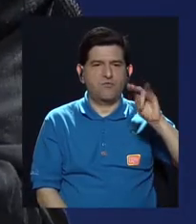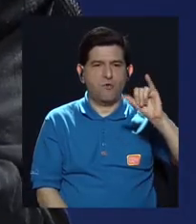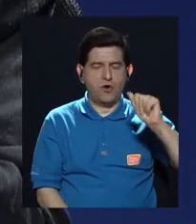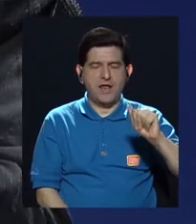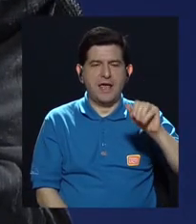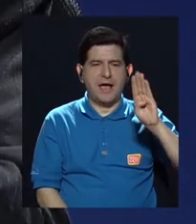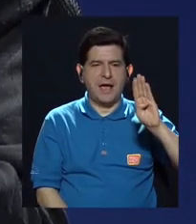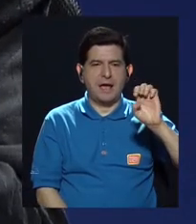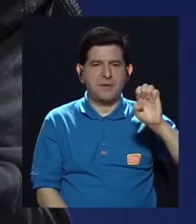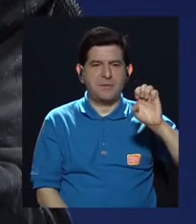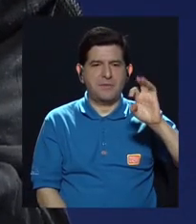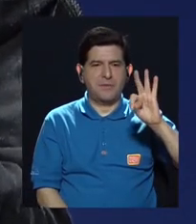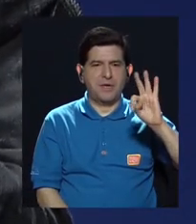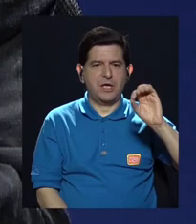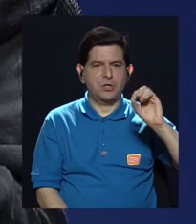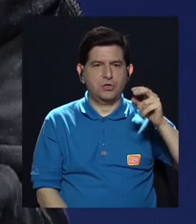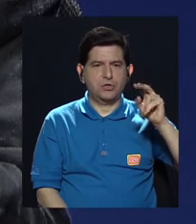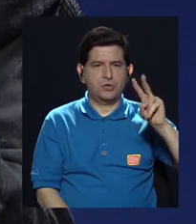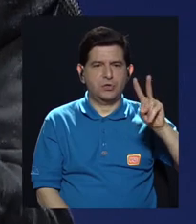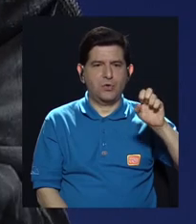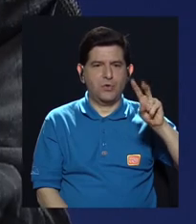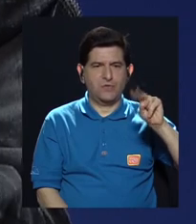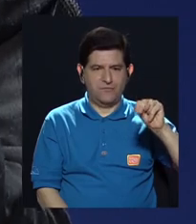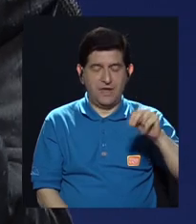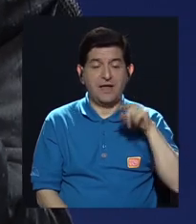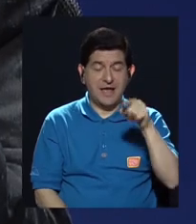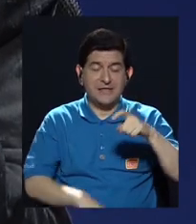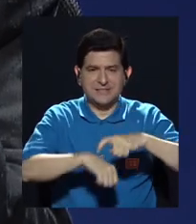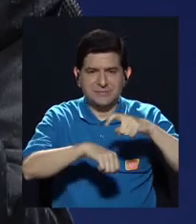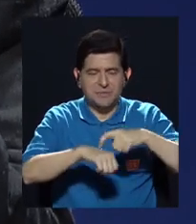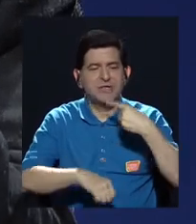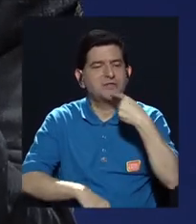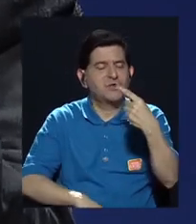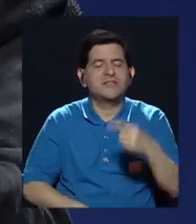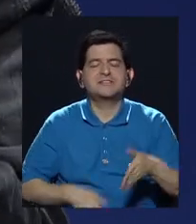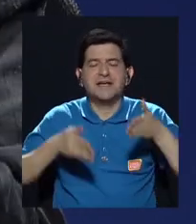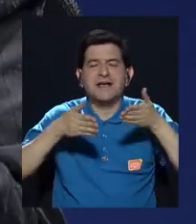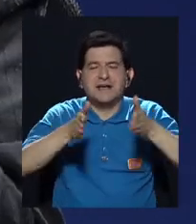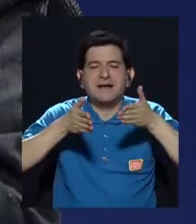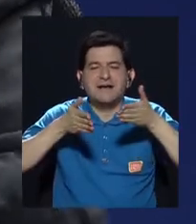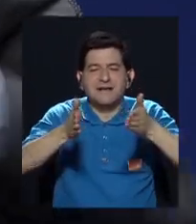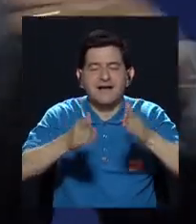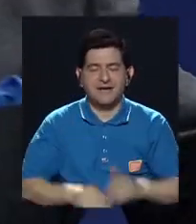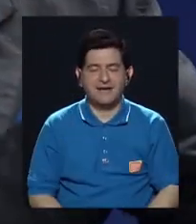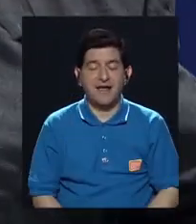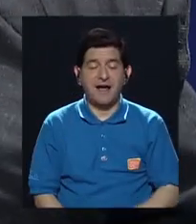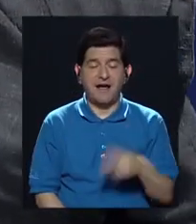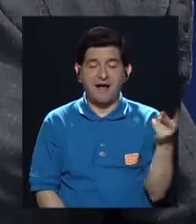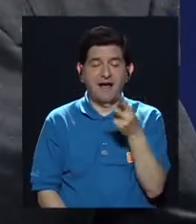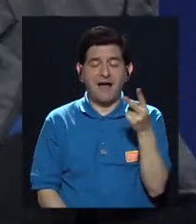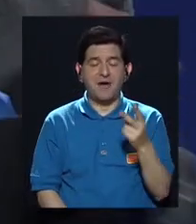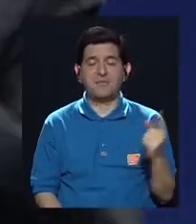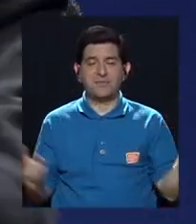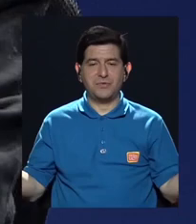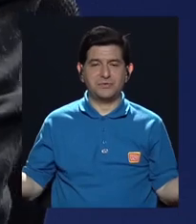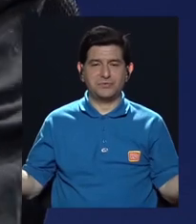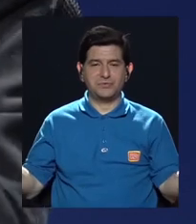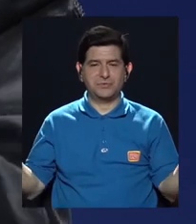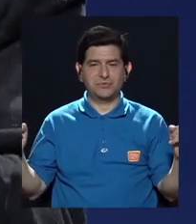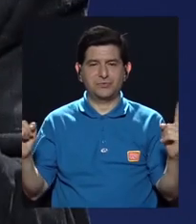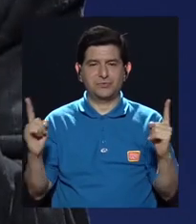pa, y el locutor dice carretera, carretera, esa es la señal de que don Manuel desde San José y don Pepe y el